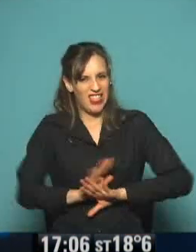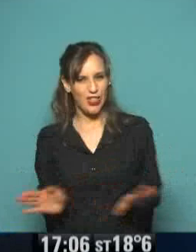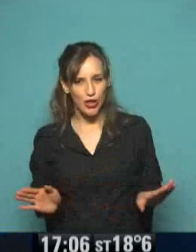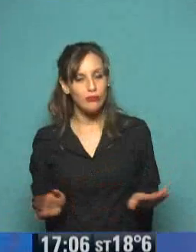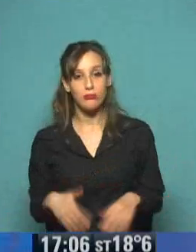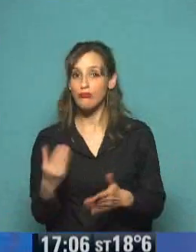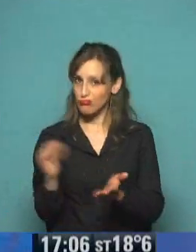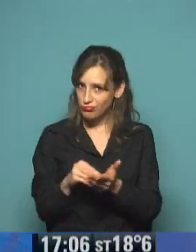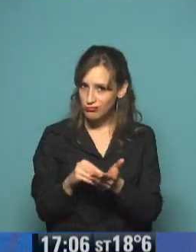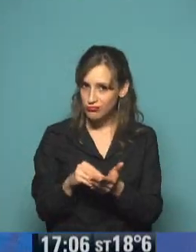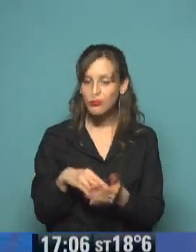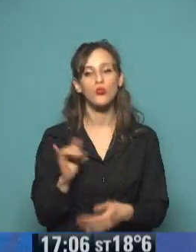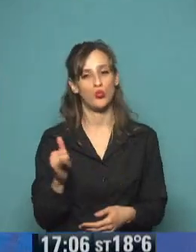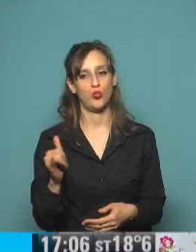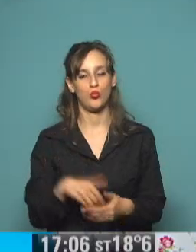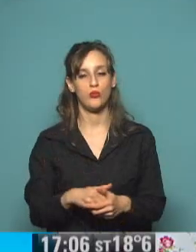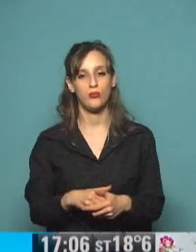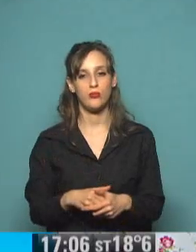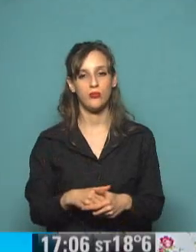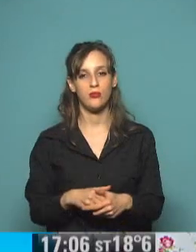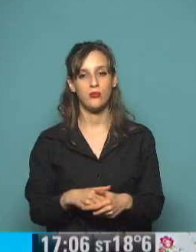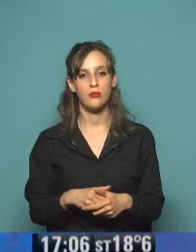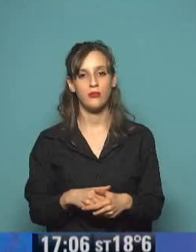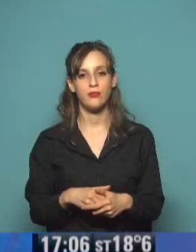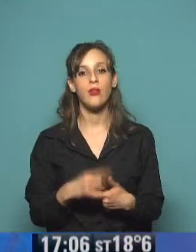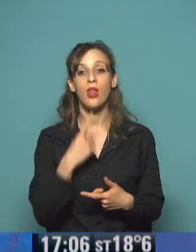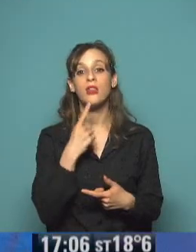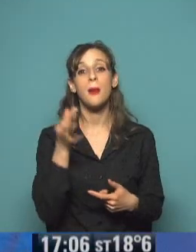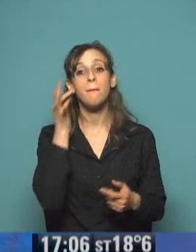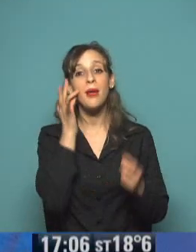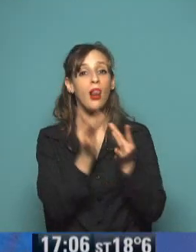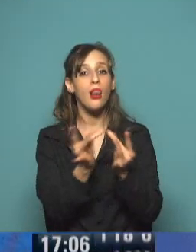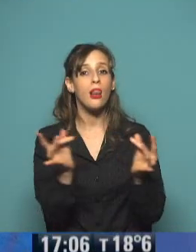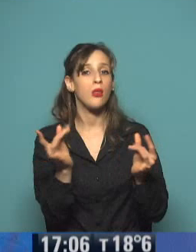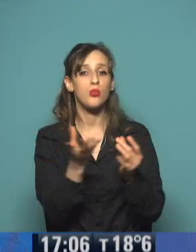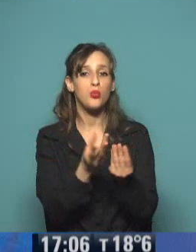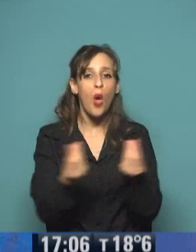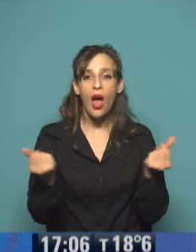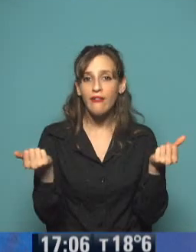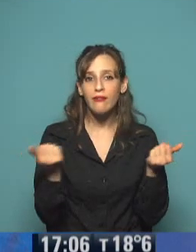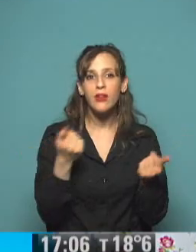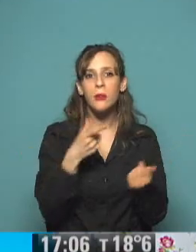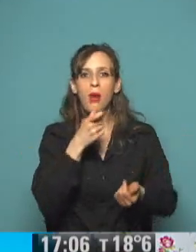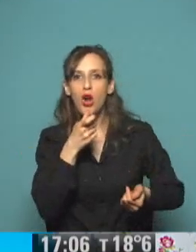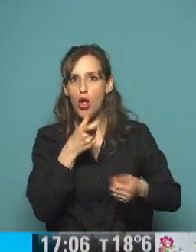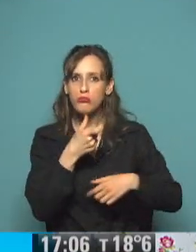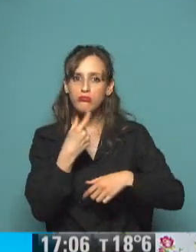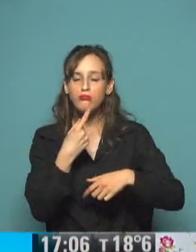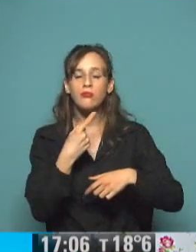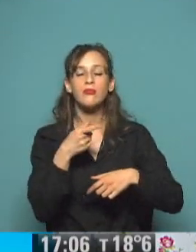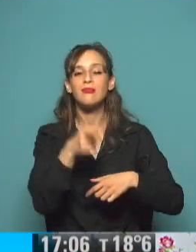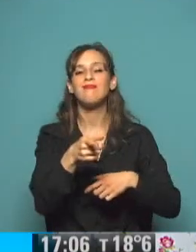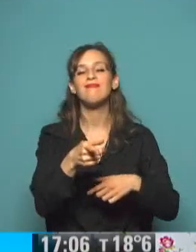¿describo? Completa. Claro. ¿Describo? Y a ver, podemos, dice, luce una piel suave y parda. Este animal puede ser como